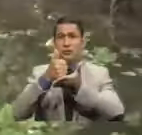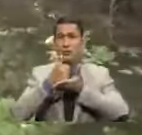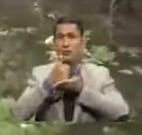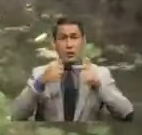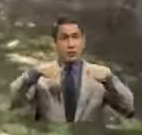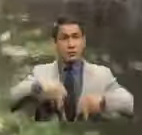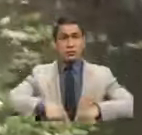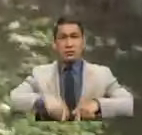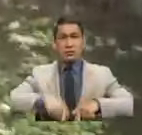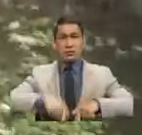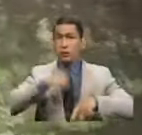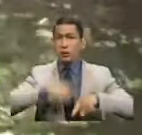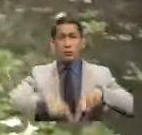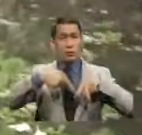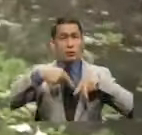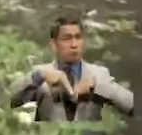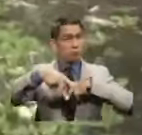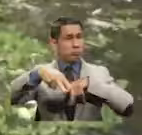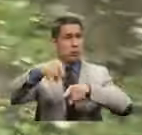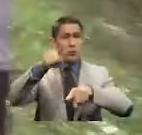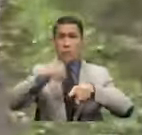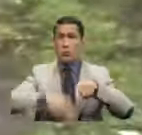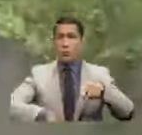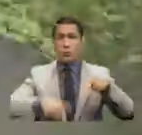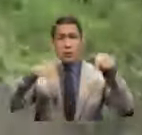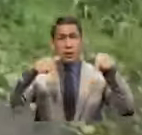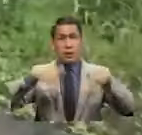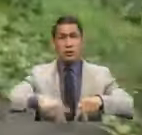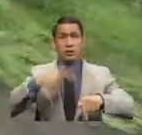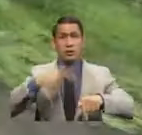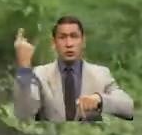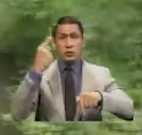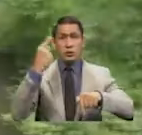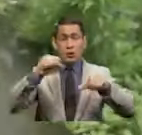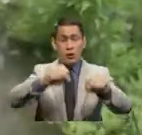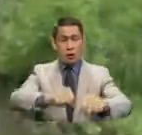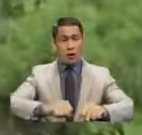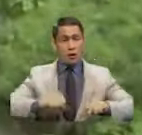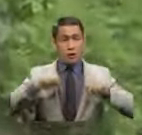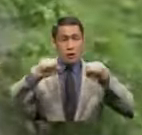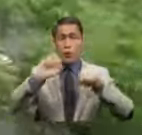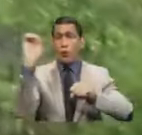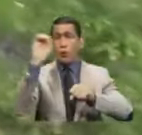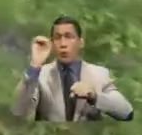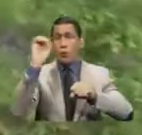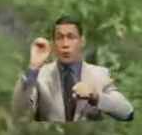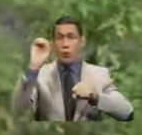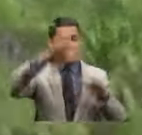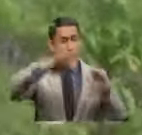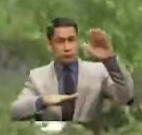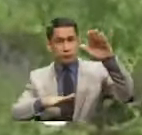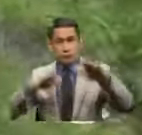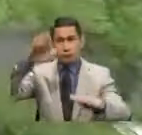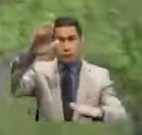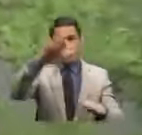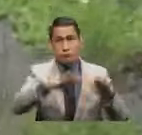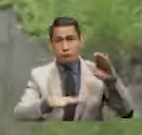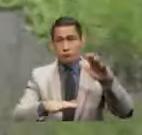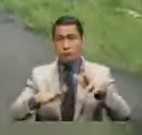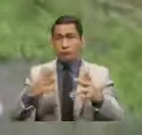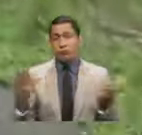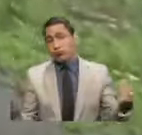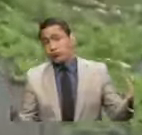salir a menos que sea en canoa. Y el que no, pues, sale nadando para afuera, porque no podemos